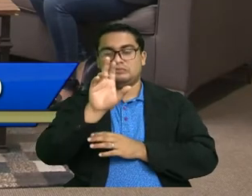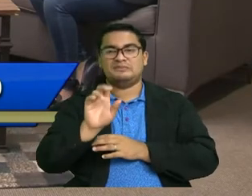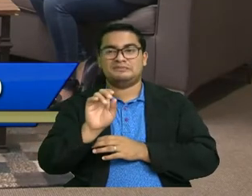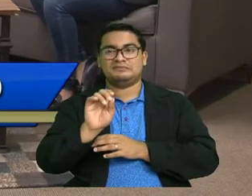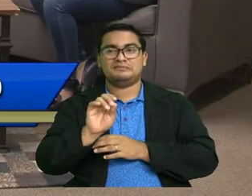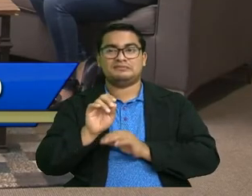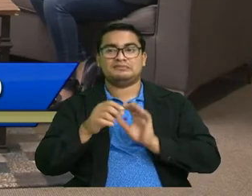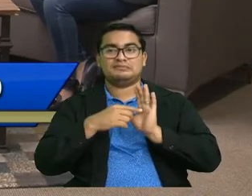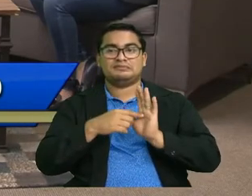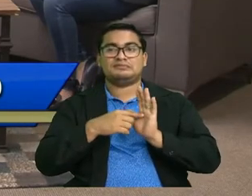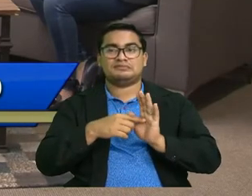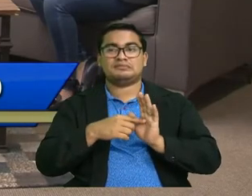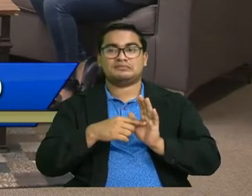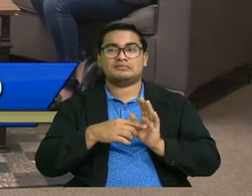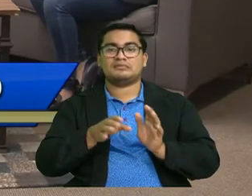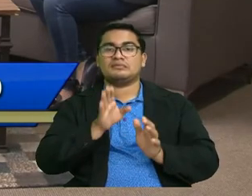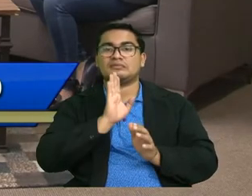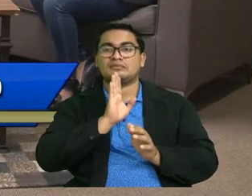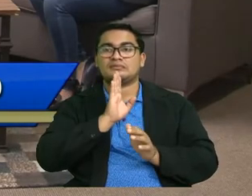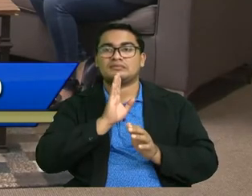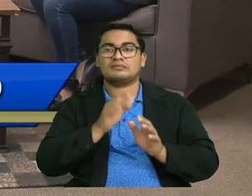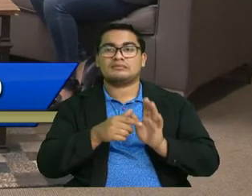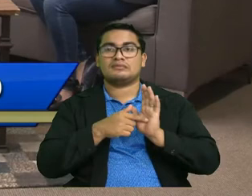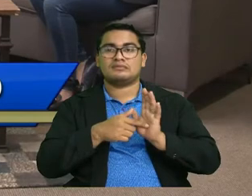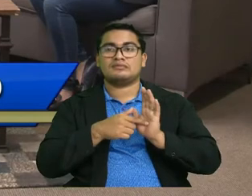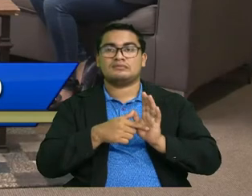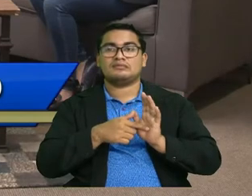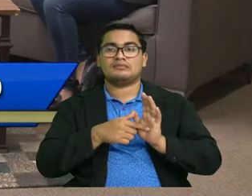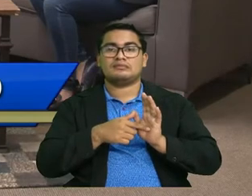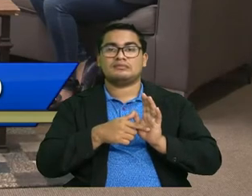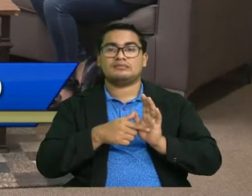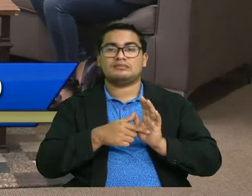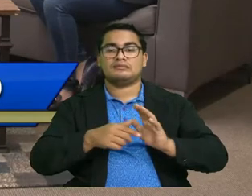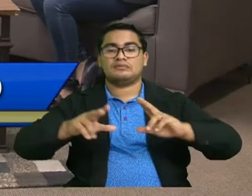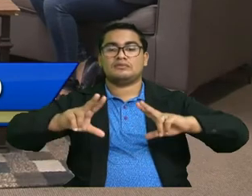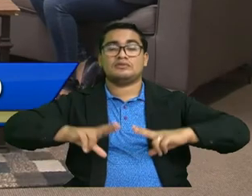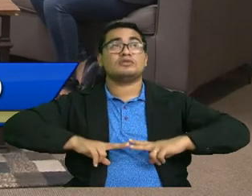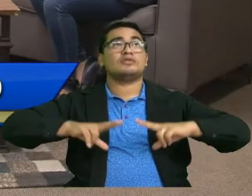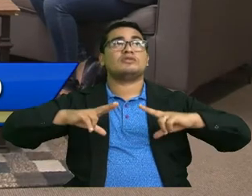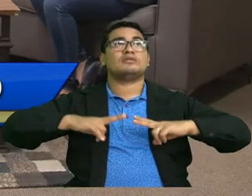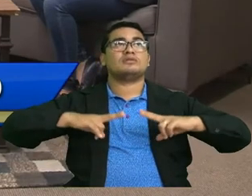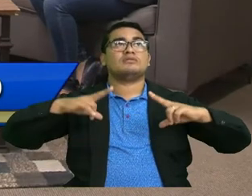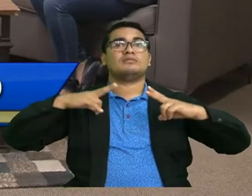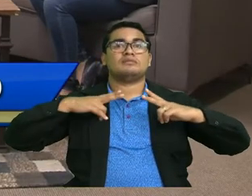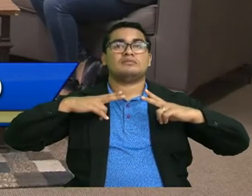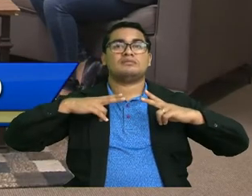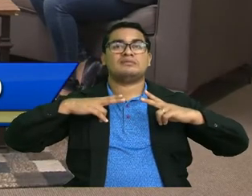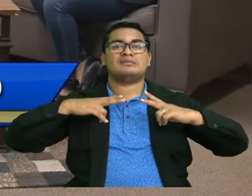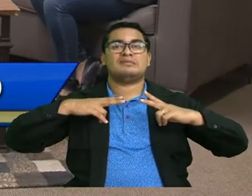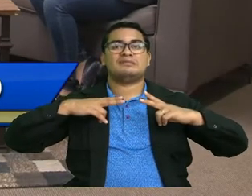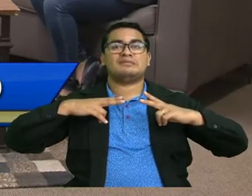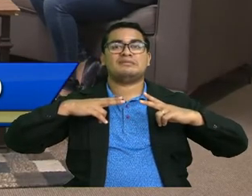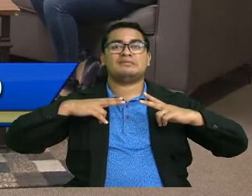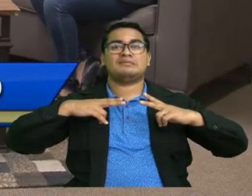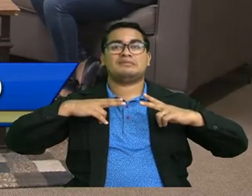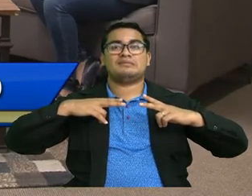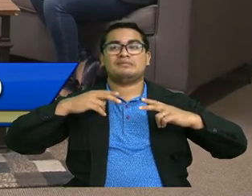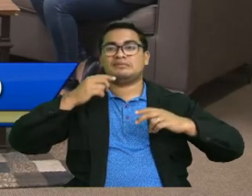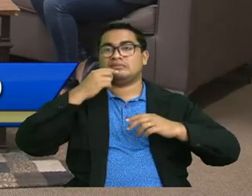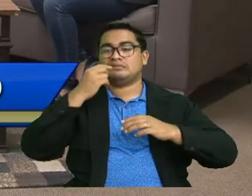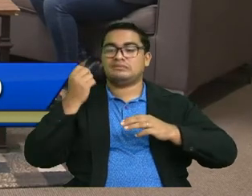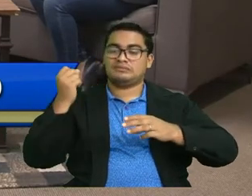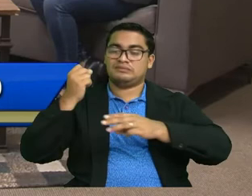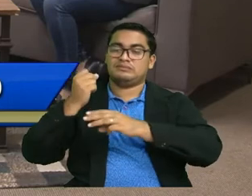transformado. Hablemos, por ejemplo, de, no sé, pongamos en el caso de Chontales, desde el que sacrifica a la